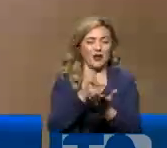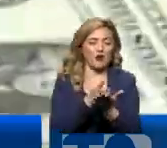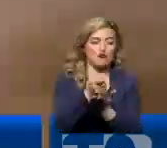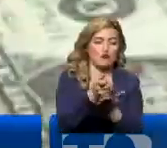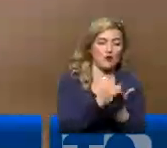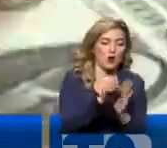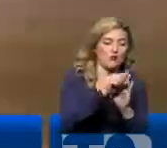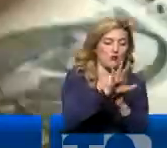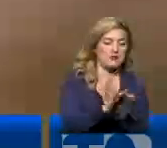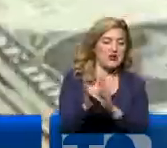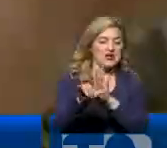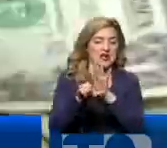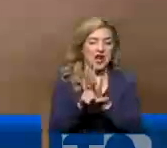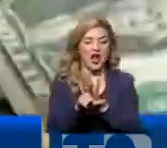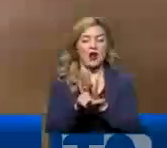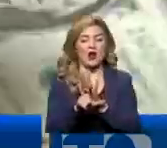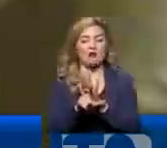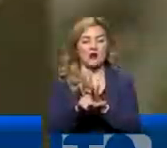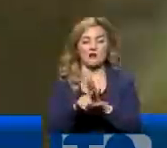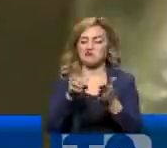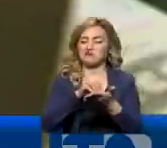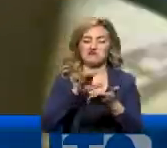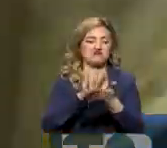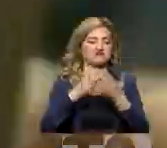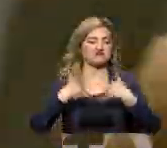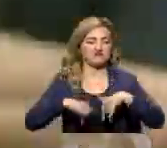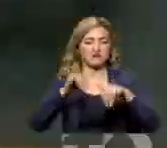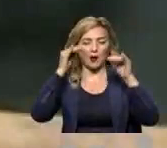aportes irregulares conservó su vigencia en la